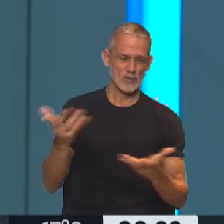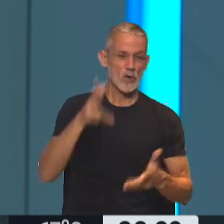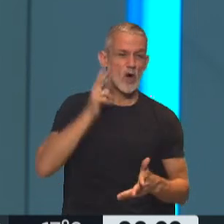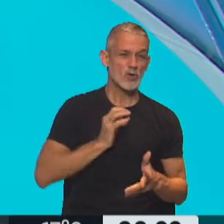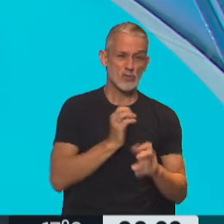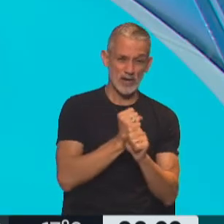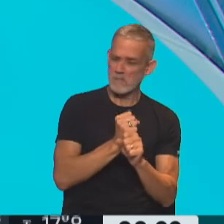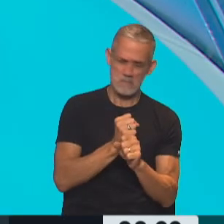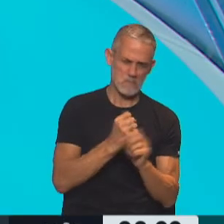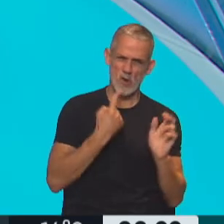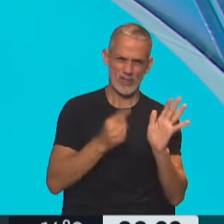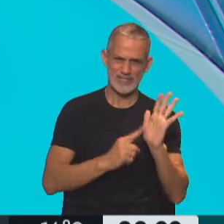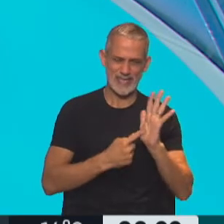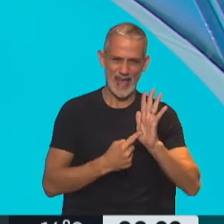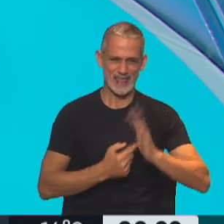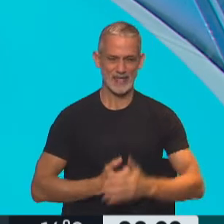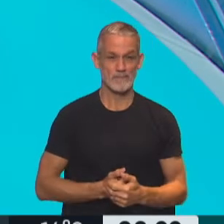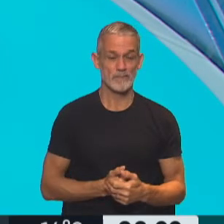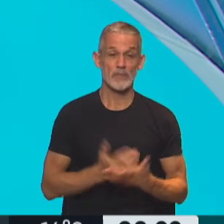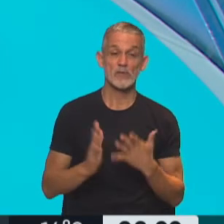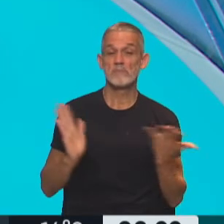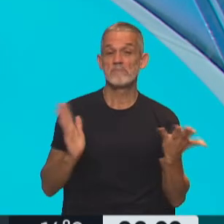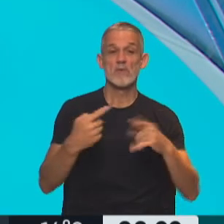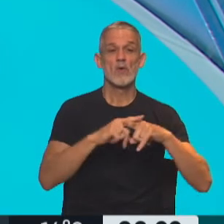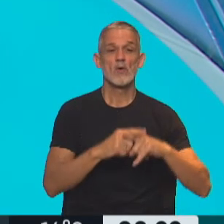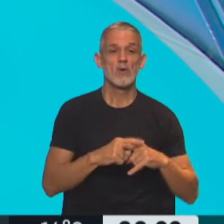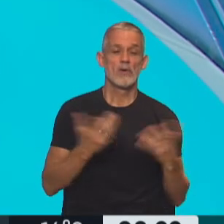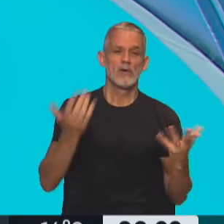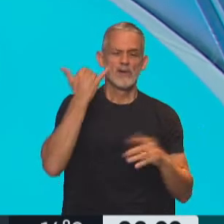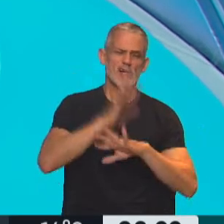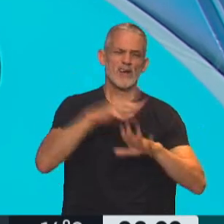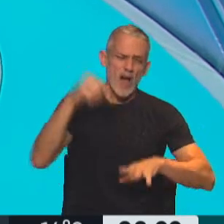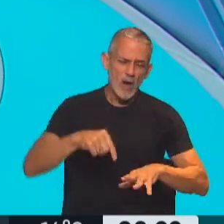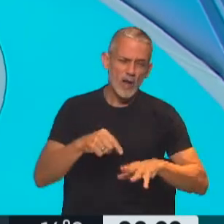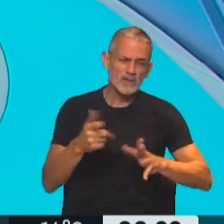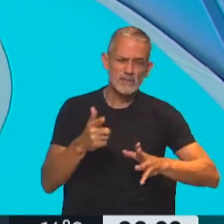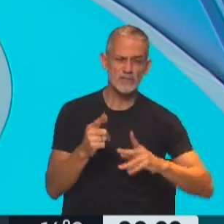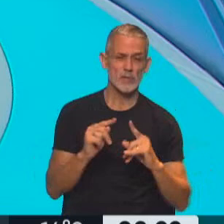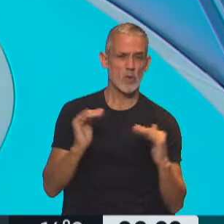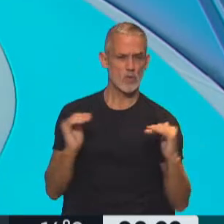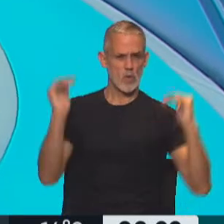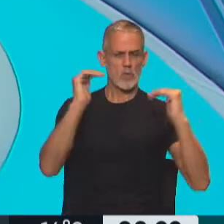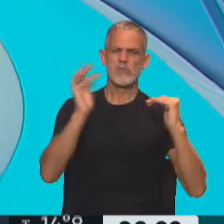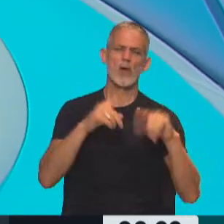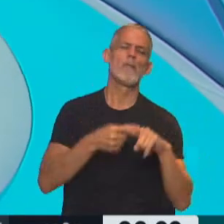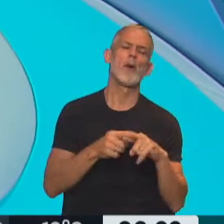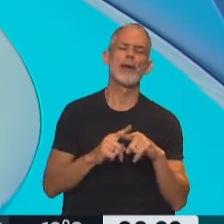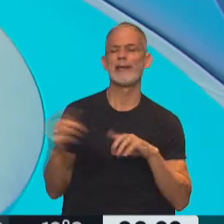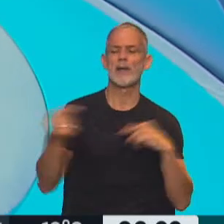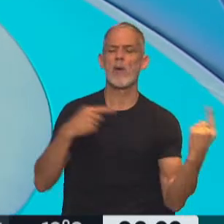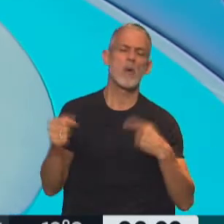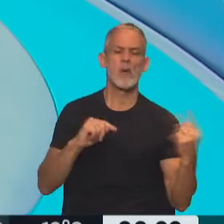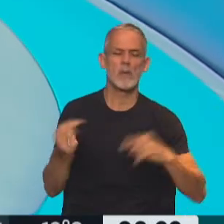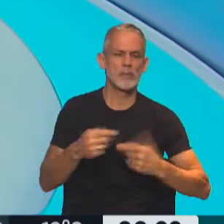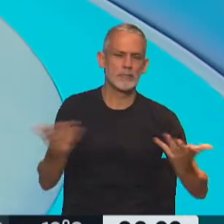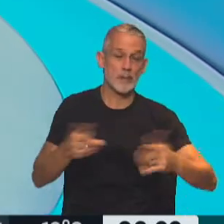ejercicio de la profesión. Dejó de ser una discusión académica y se transformó evidentemente en una discusión política y en el medio de